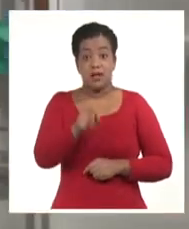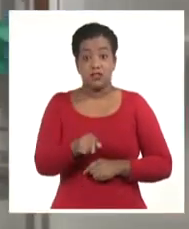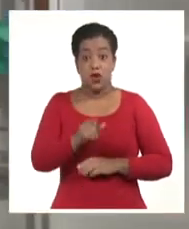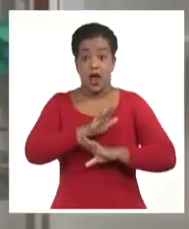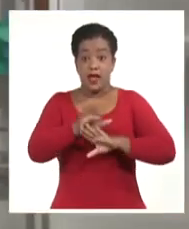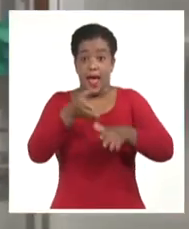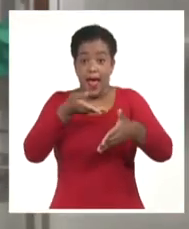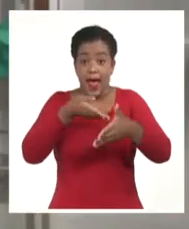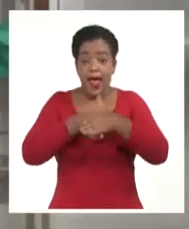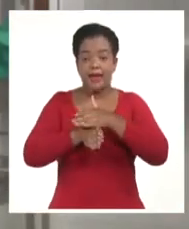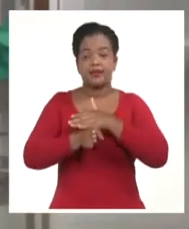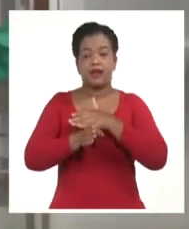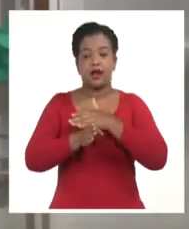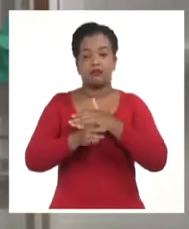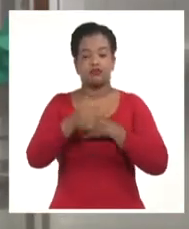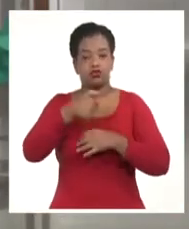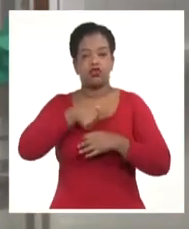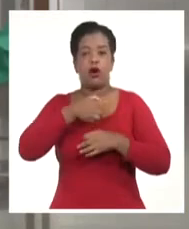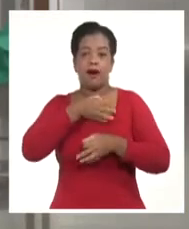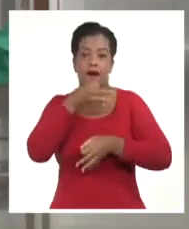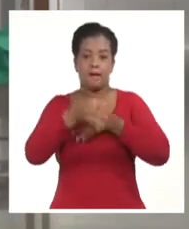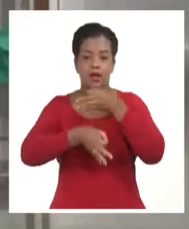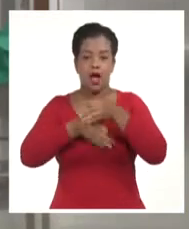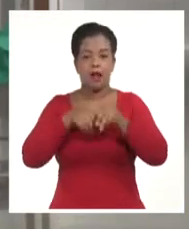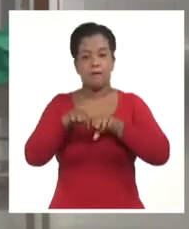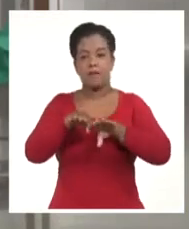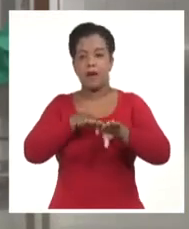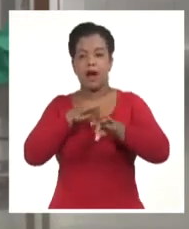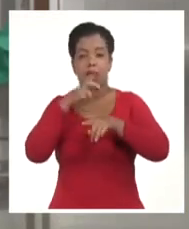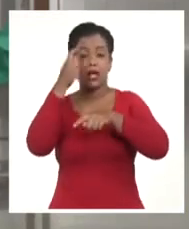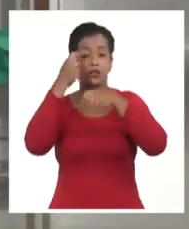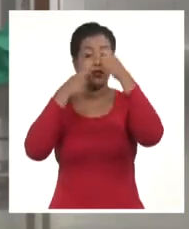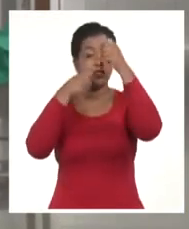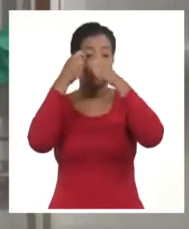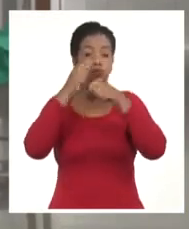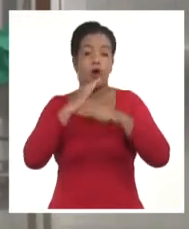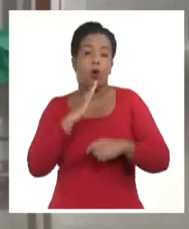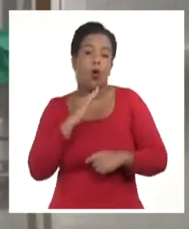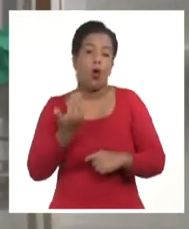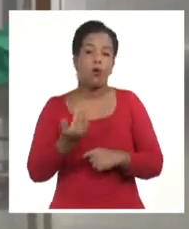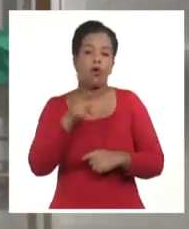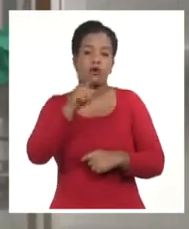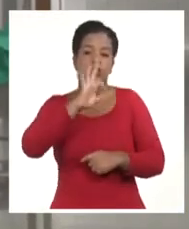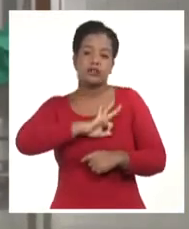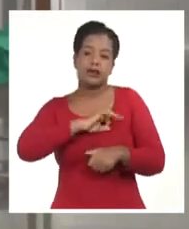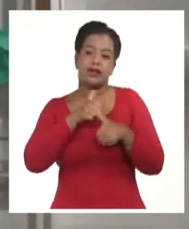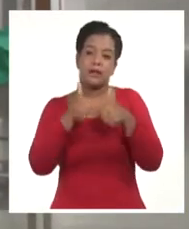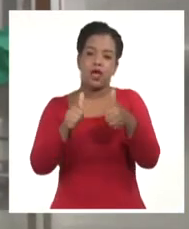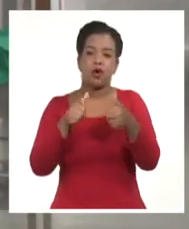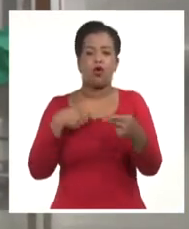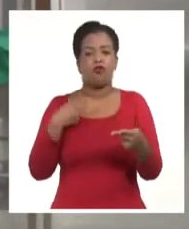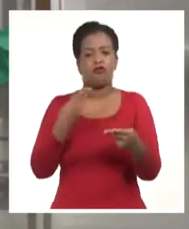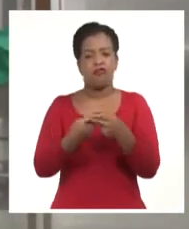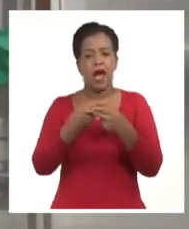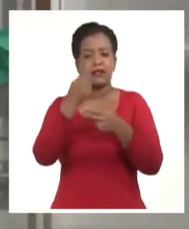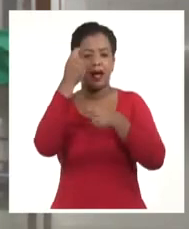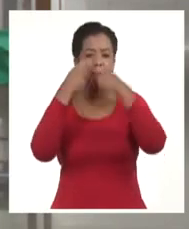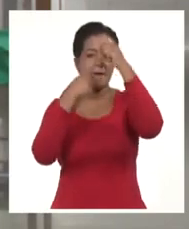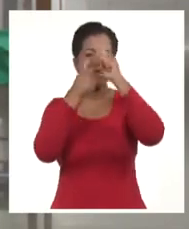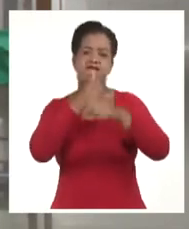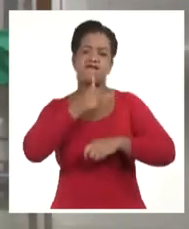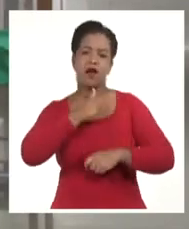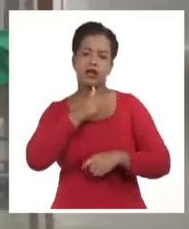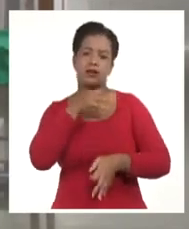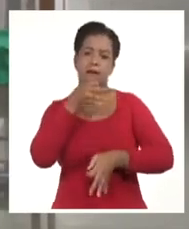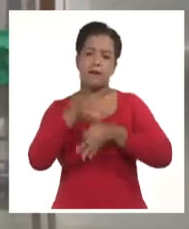diciendo le estamos preparando para la cirugía, o sea, le damos confianza al paciente, que tenga seguridad en la cirugía que le vamos a hacer y